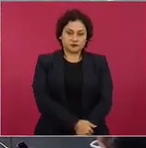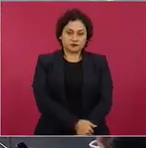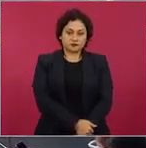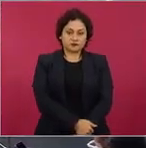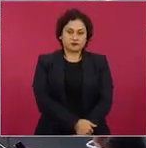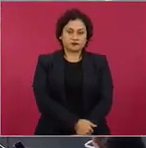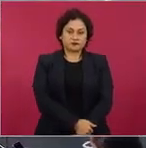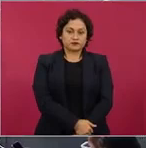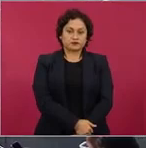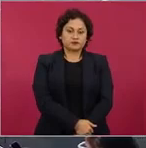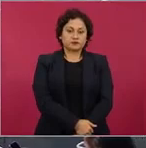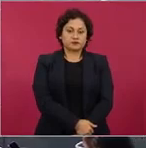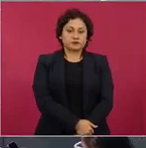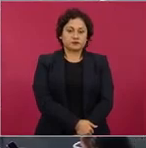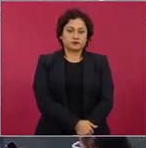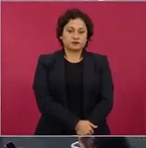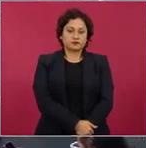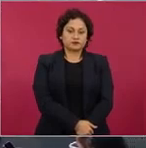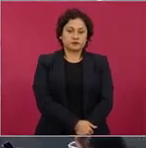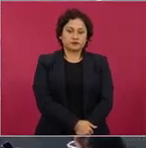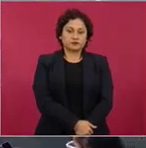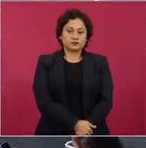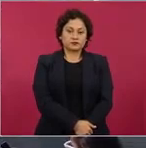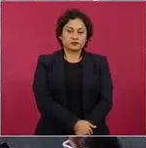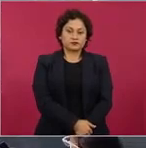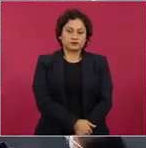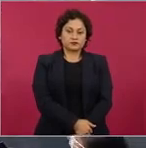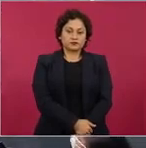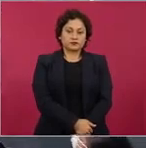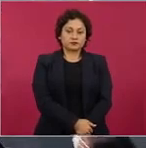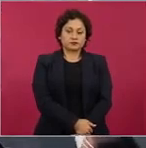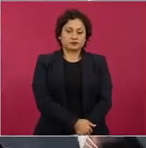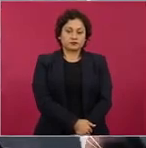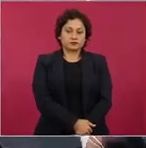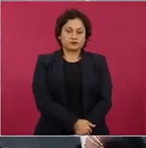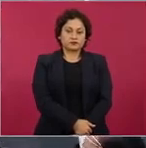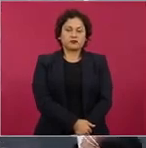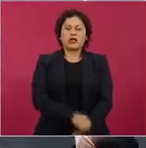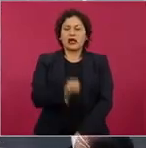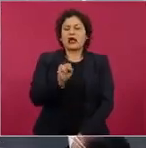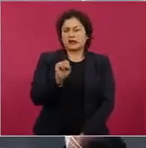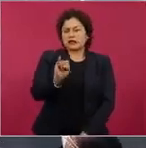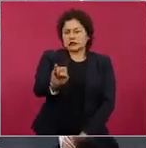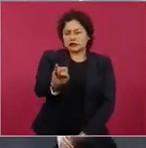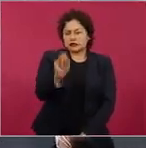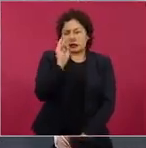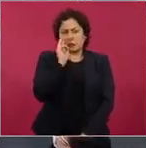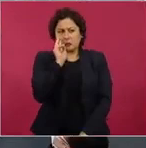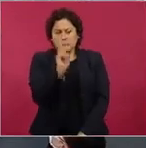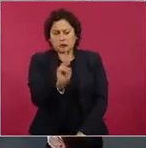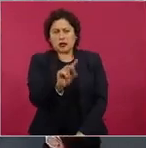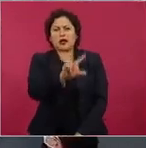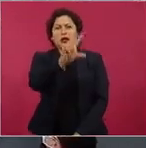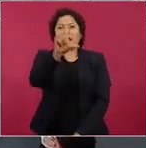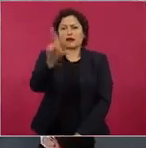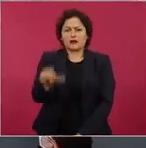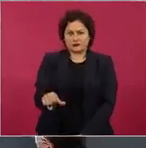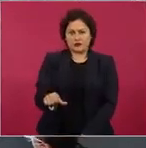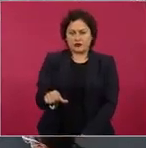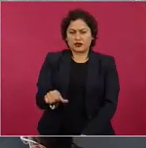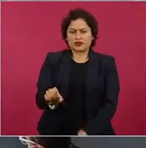Sí, sí, se está viendo, pero más tarde les pueden informar. Más tarde, la Secretaría de la